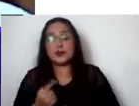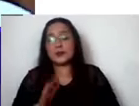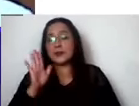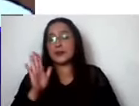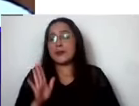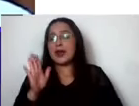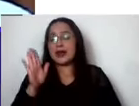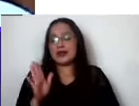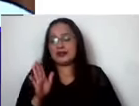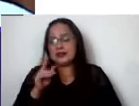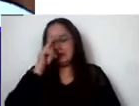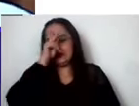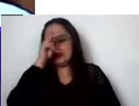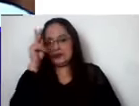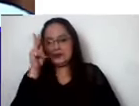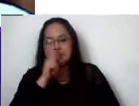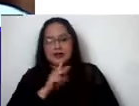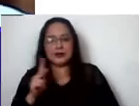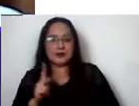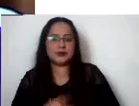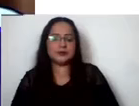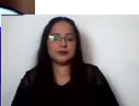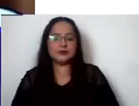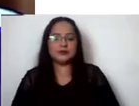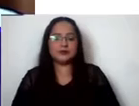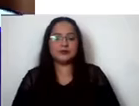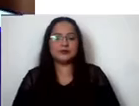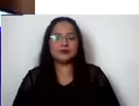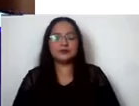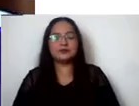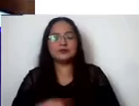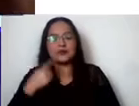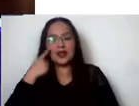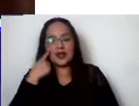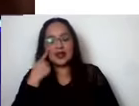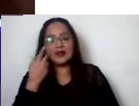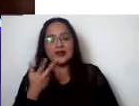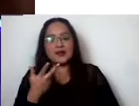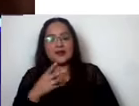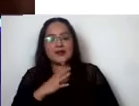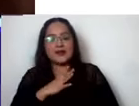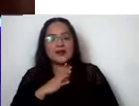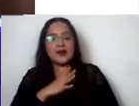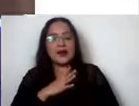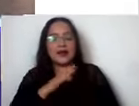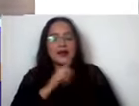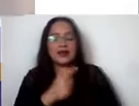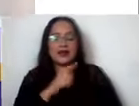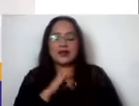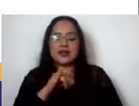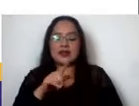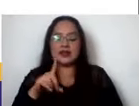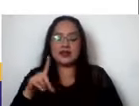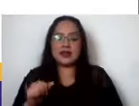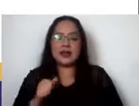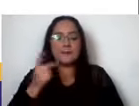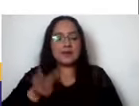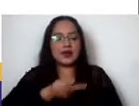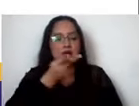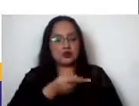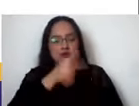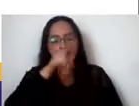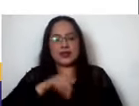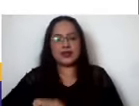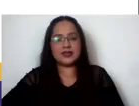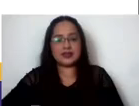puede ser peor, ¿no? Tal cual. Fíjate que la pregunta de Hilda, bueno, que vino, es muy